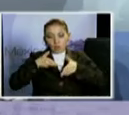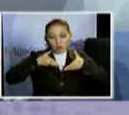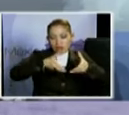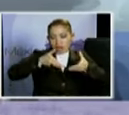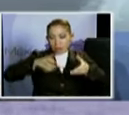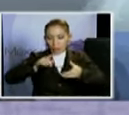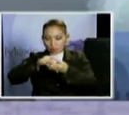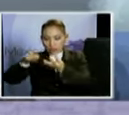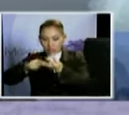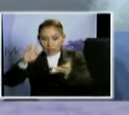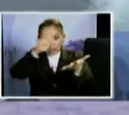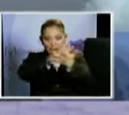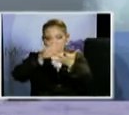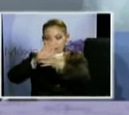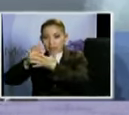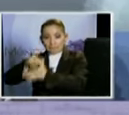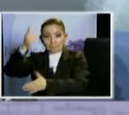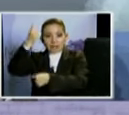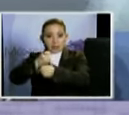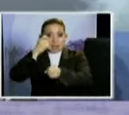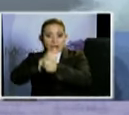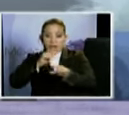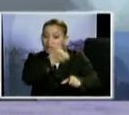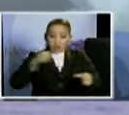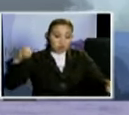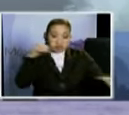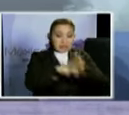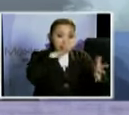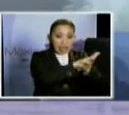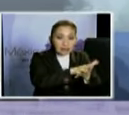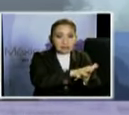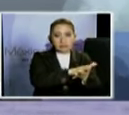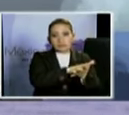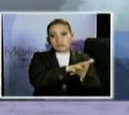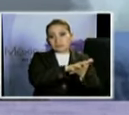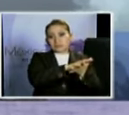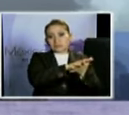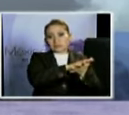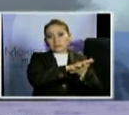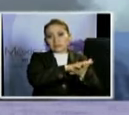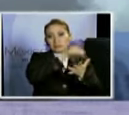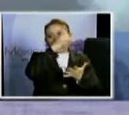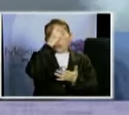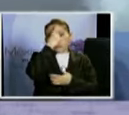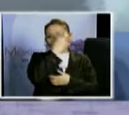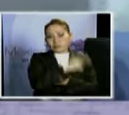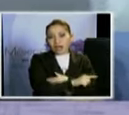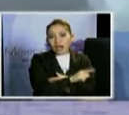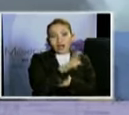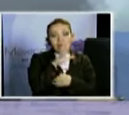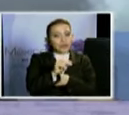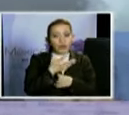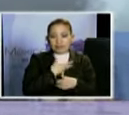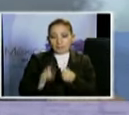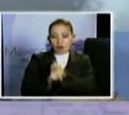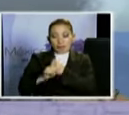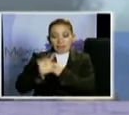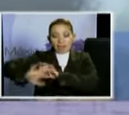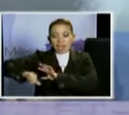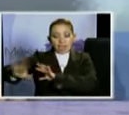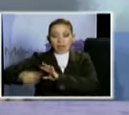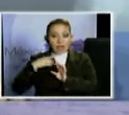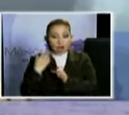al encarcelamiento son la primera de las opciones para buscar no solo no tener estos problemas